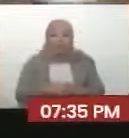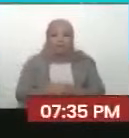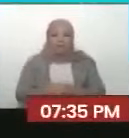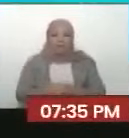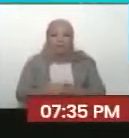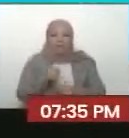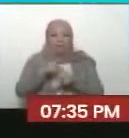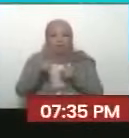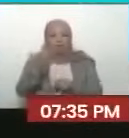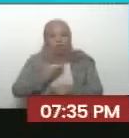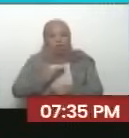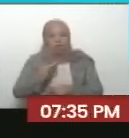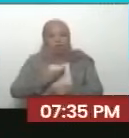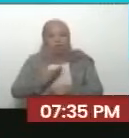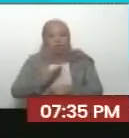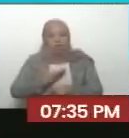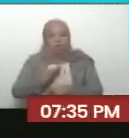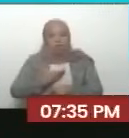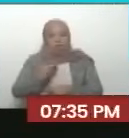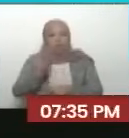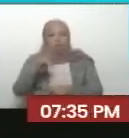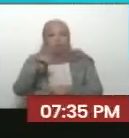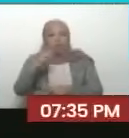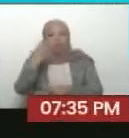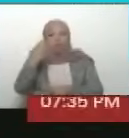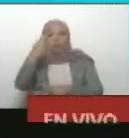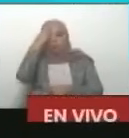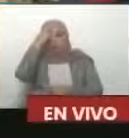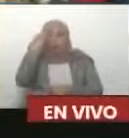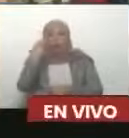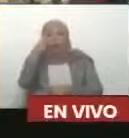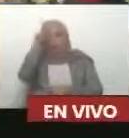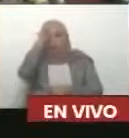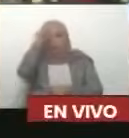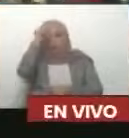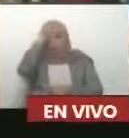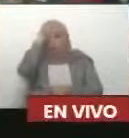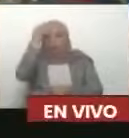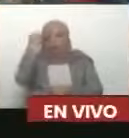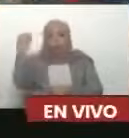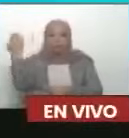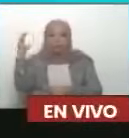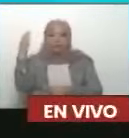Darwin Alexis Cáceres Liscano, alcalde de la Colonia Tobar.